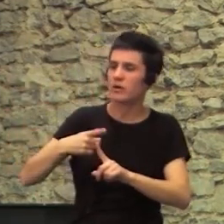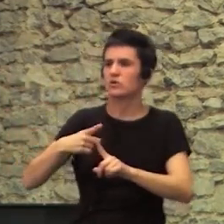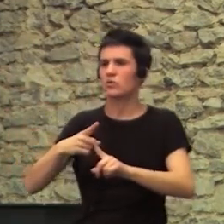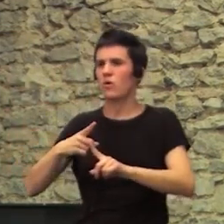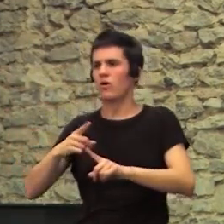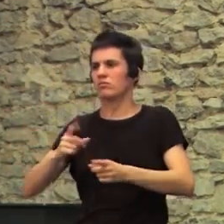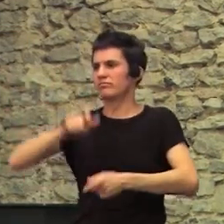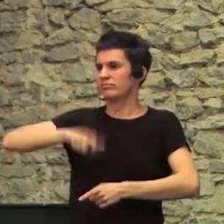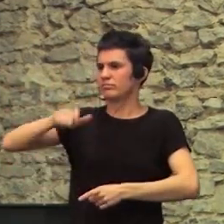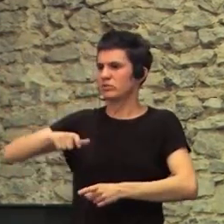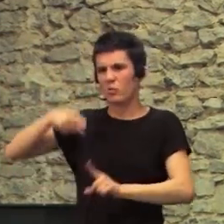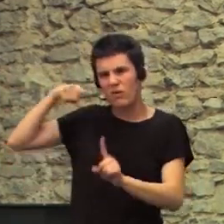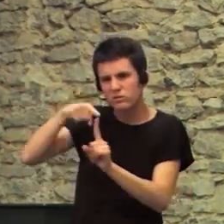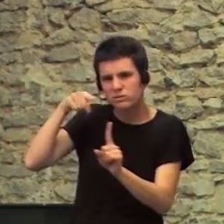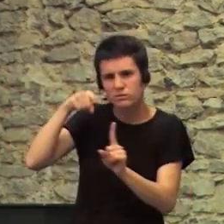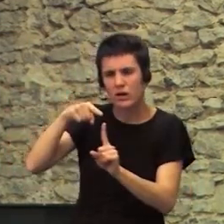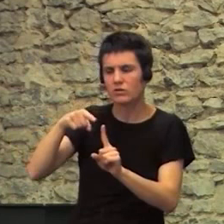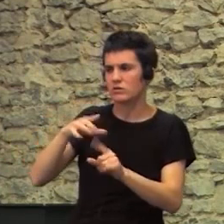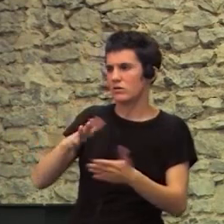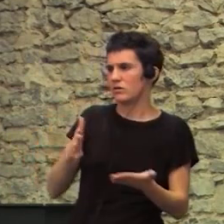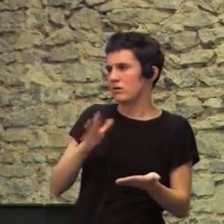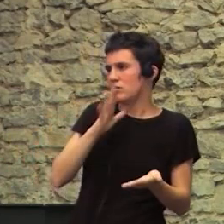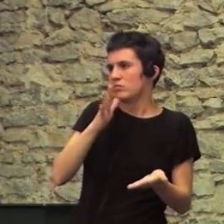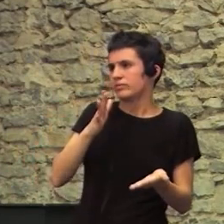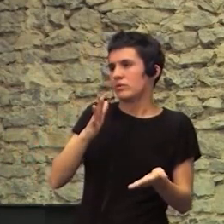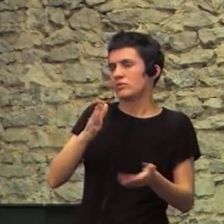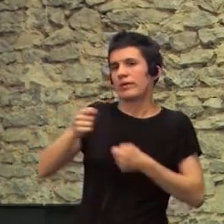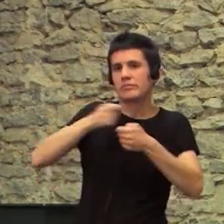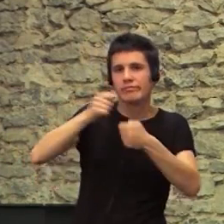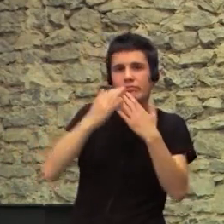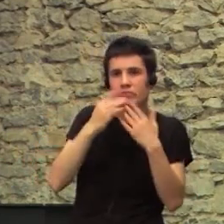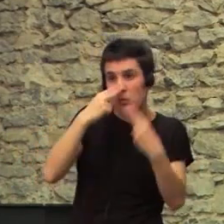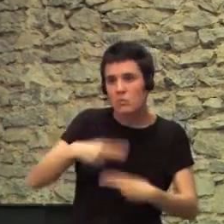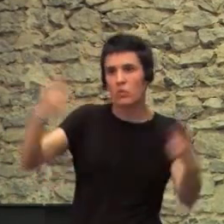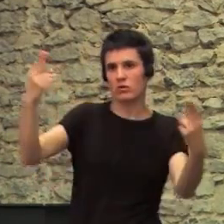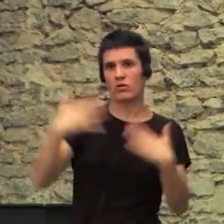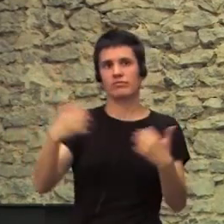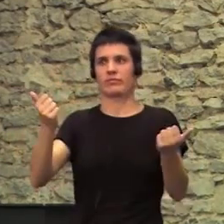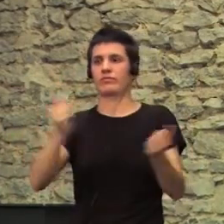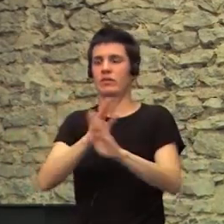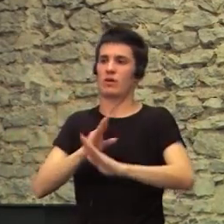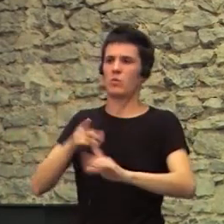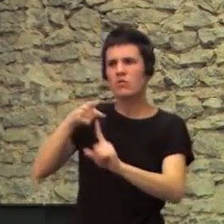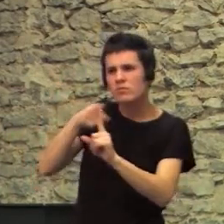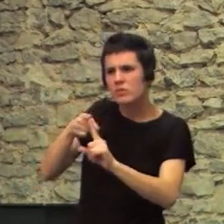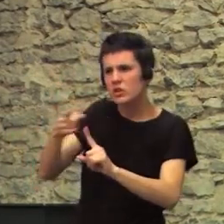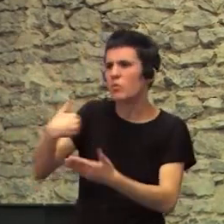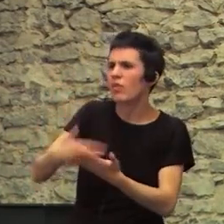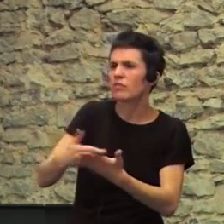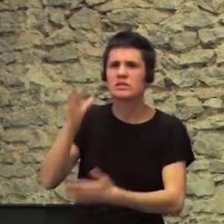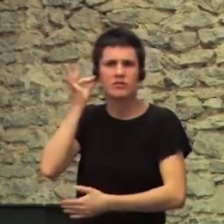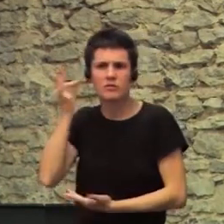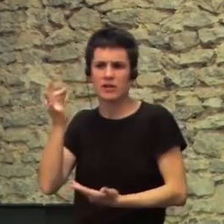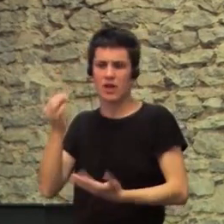de los temas que iba a tratar más adelante, tuvieron todo el acoso mediático para que demostraran su feminidad, poniéndose